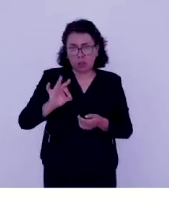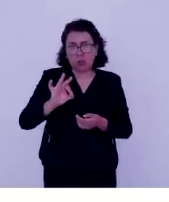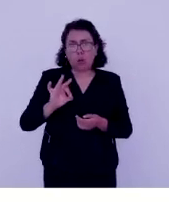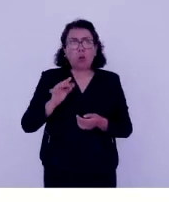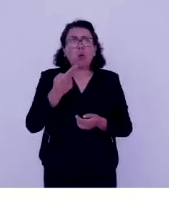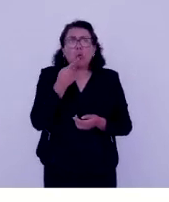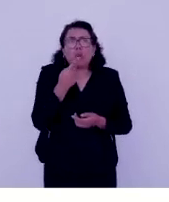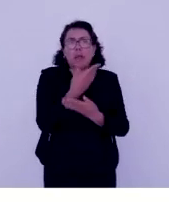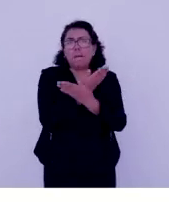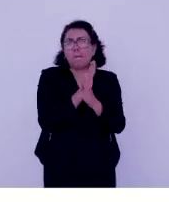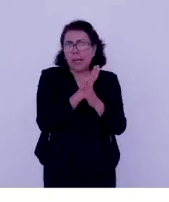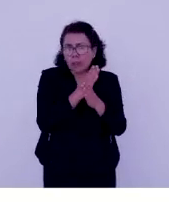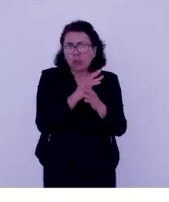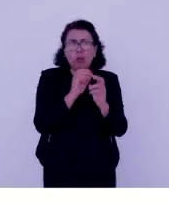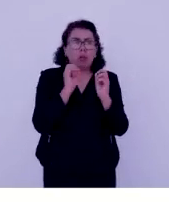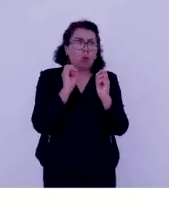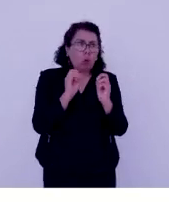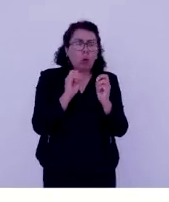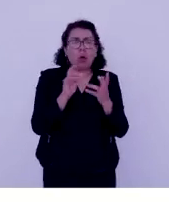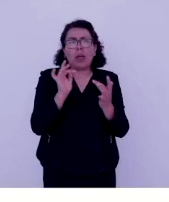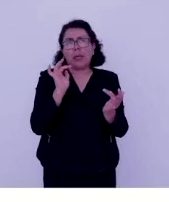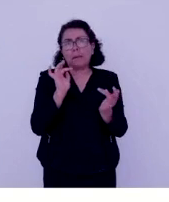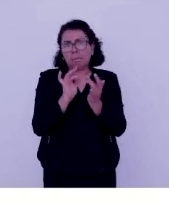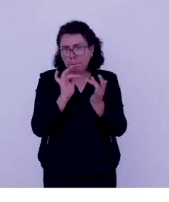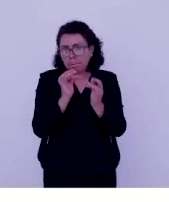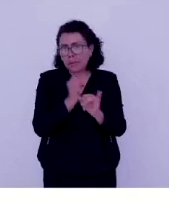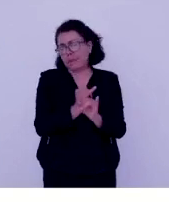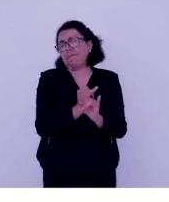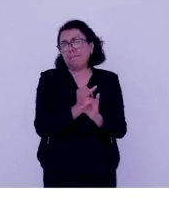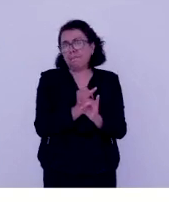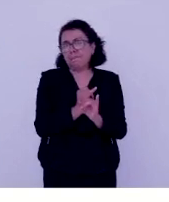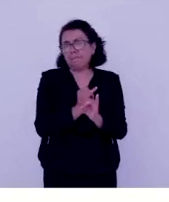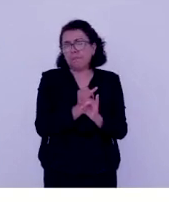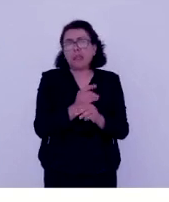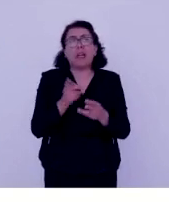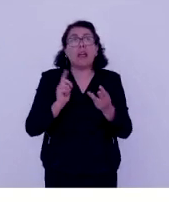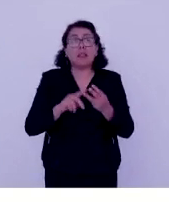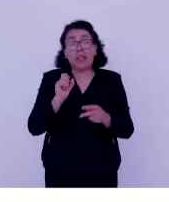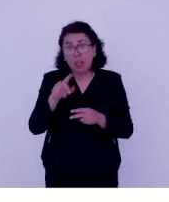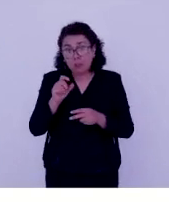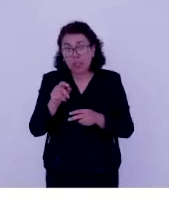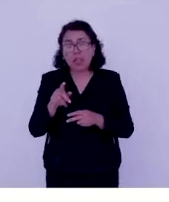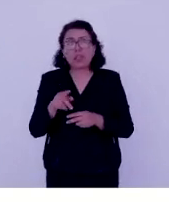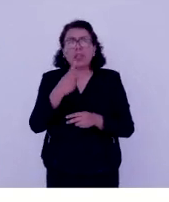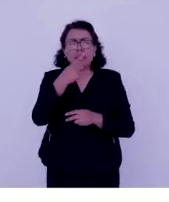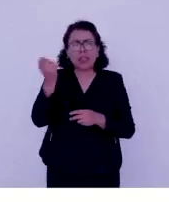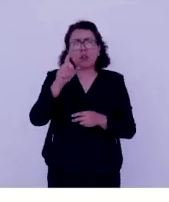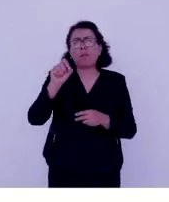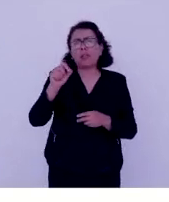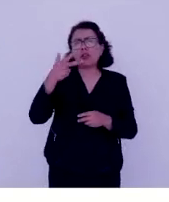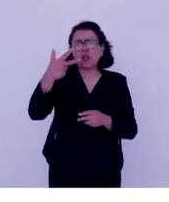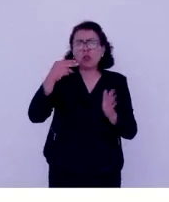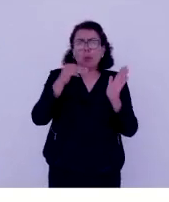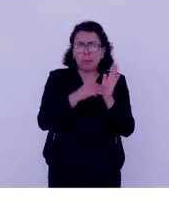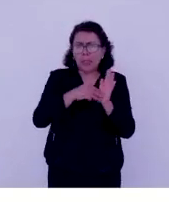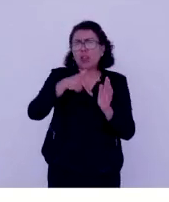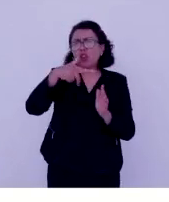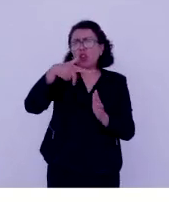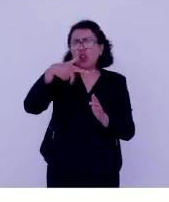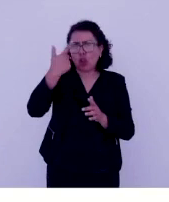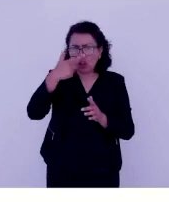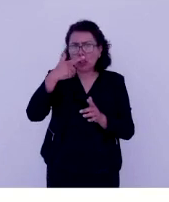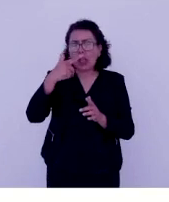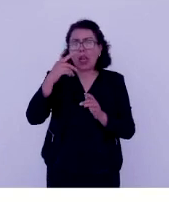través de cajero automático en bancos o en medios electrónicos también Se realizaron 128,3 122